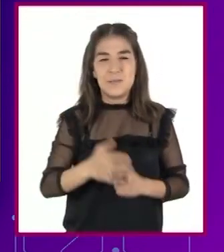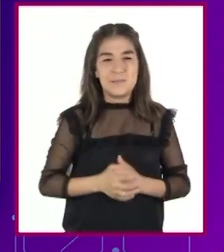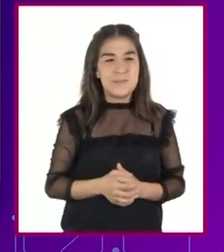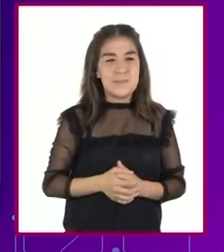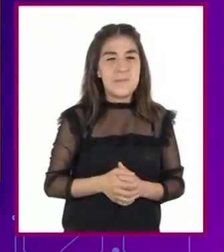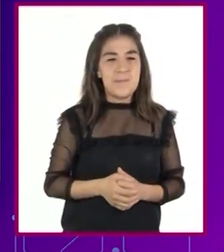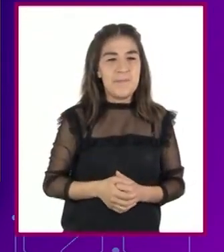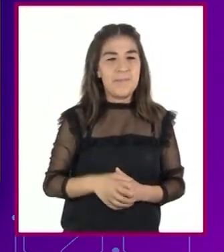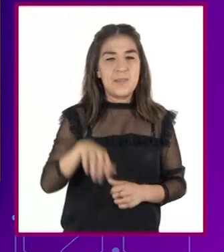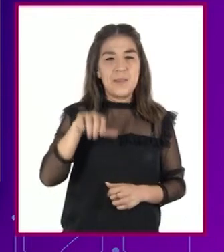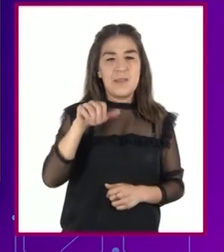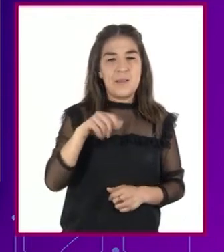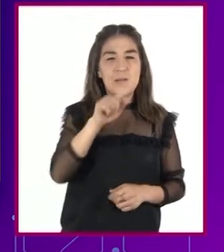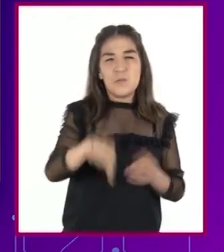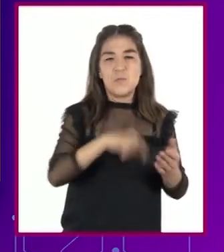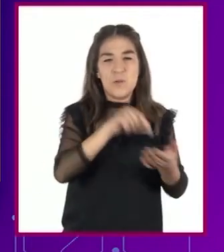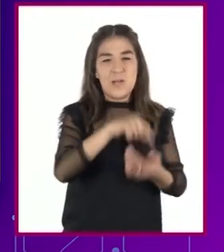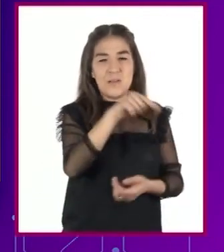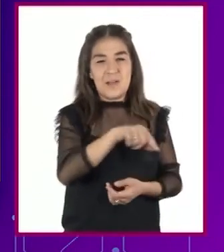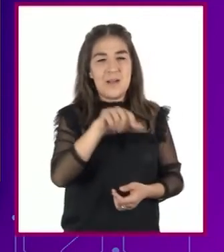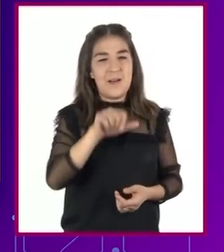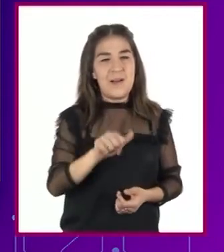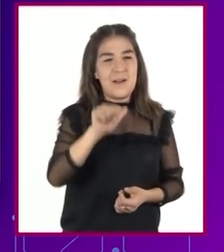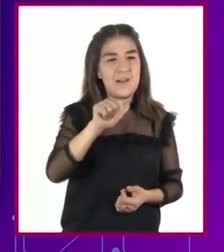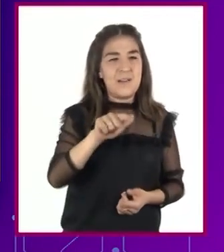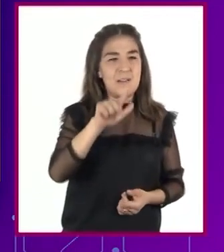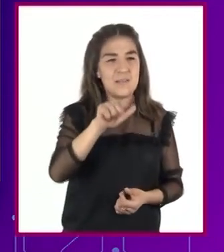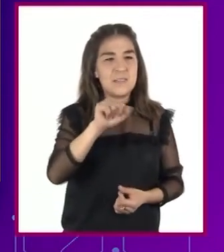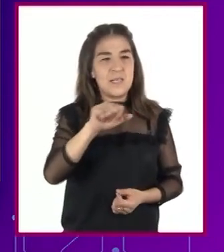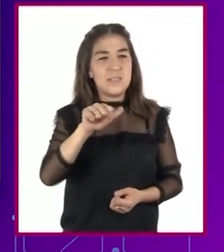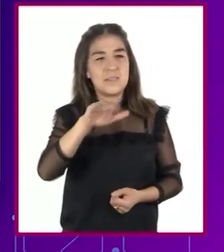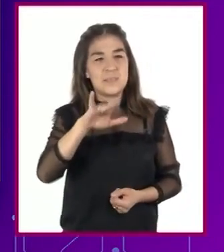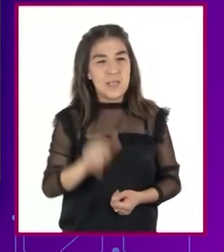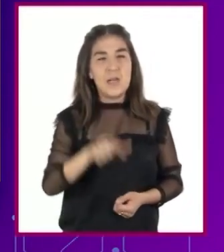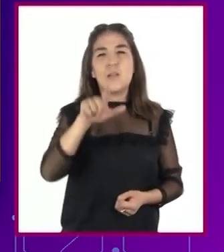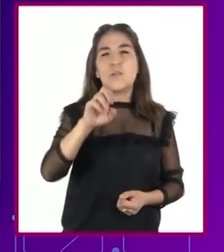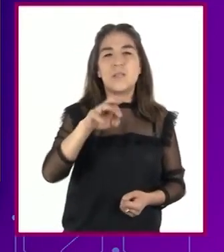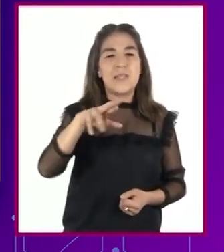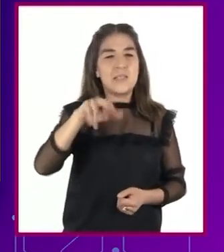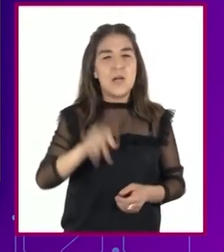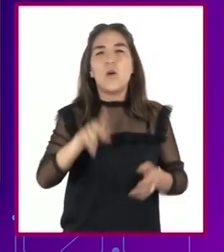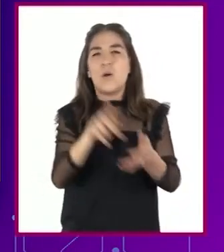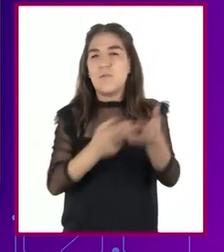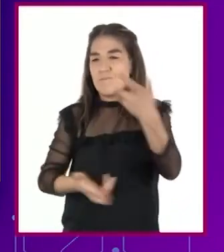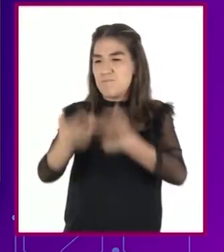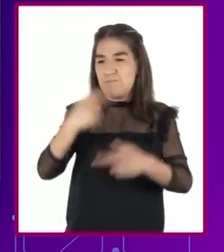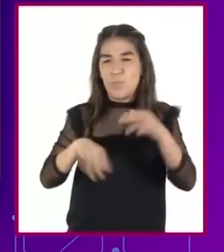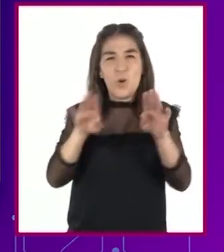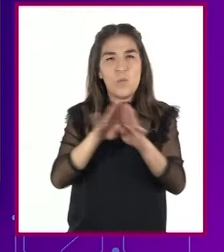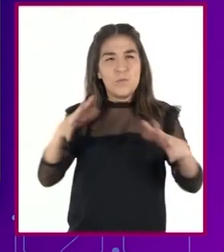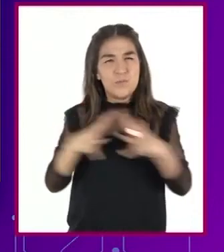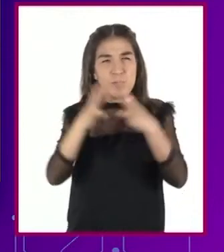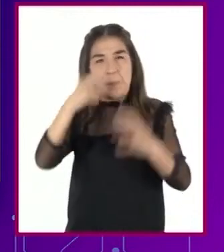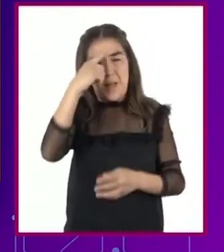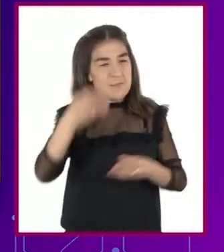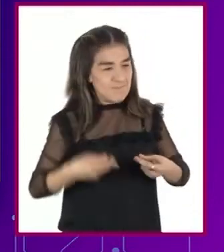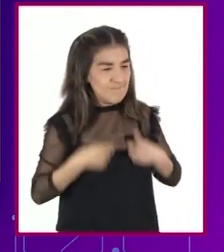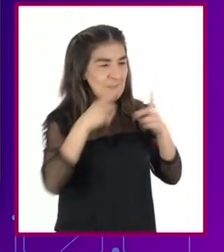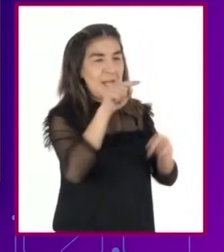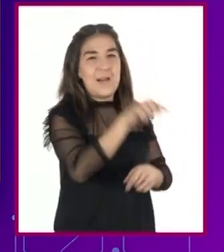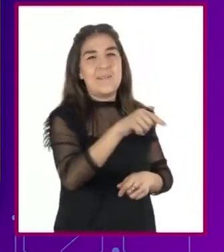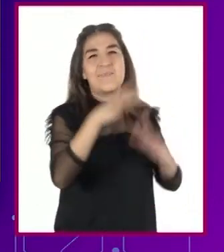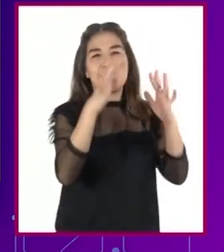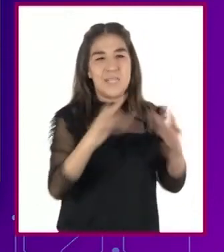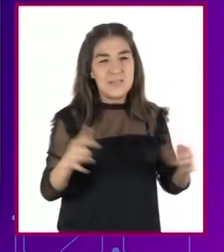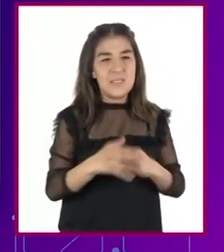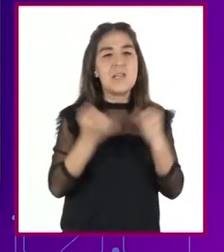territorios de Alsacia y Lorena serían devueltos a Francia. La Sondergutlandia sería devuelta a